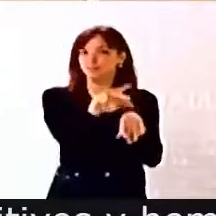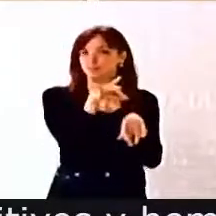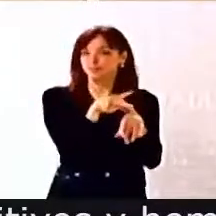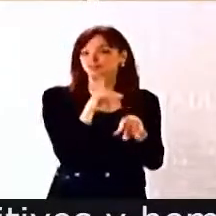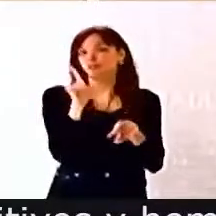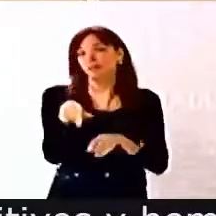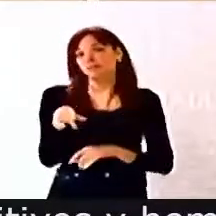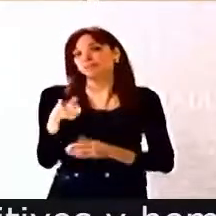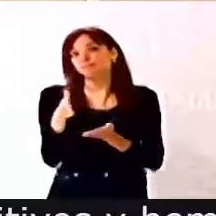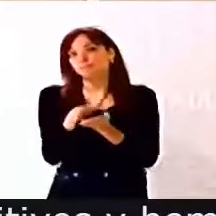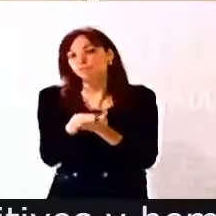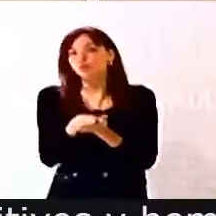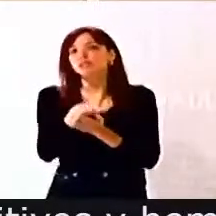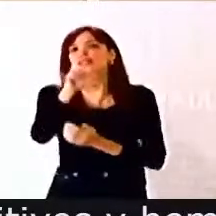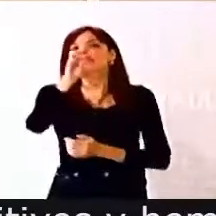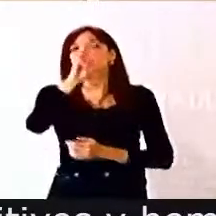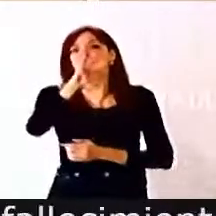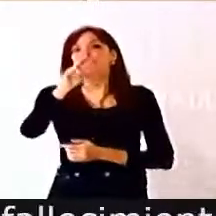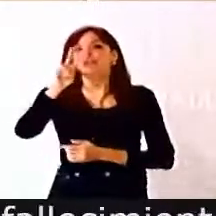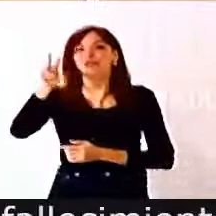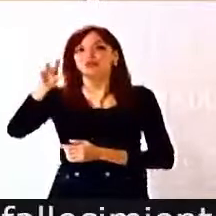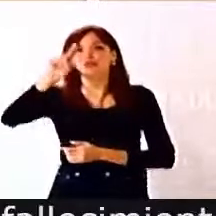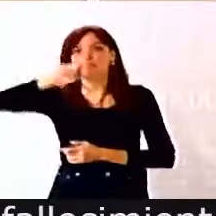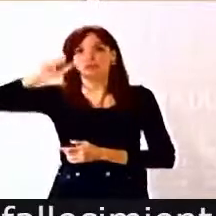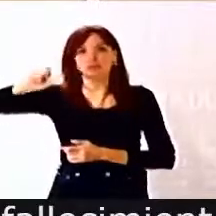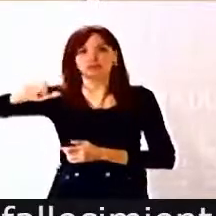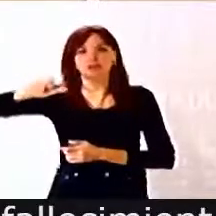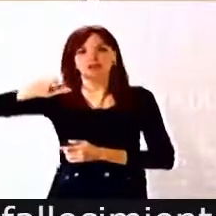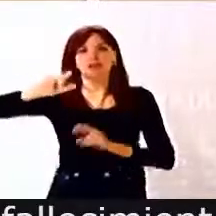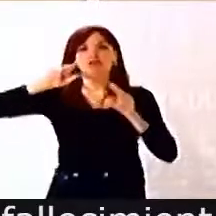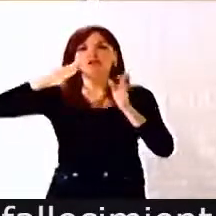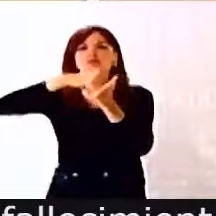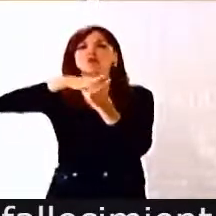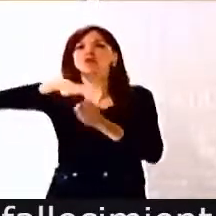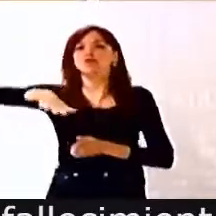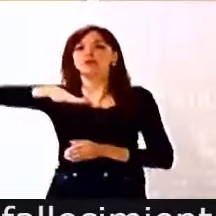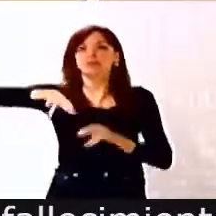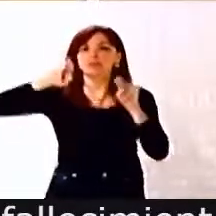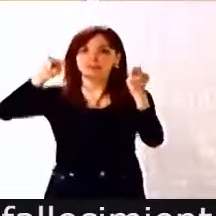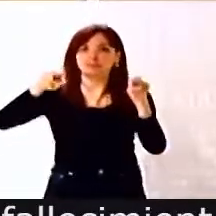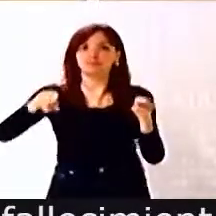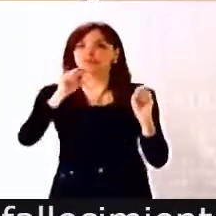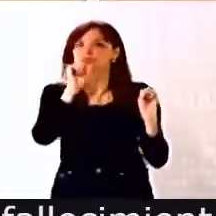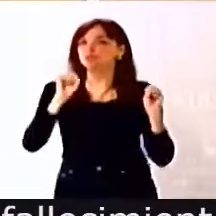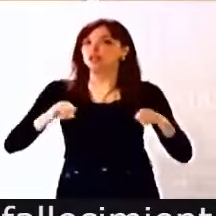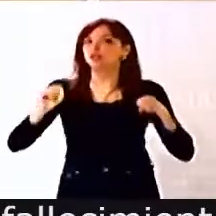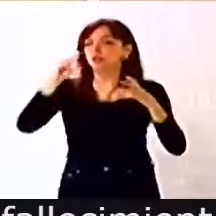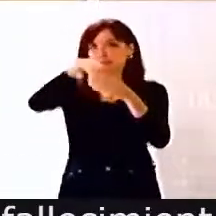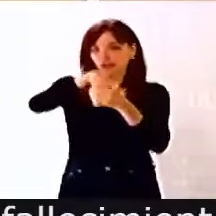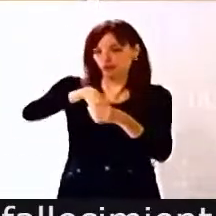el fallecimiento de 32 personas en residencias de personas de edad.